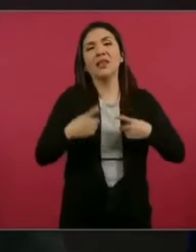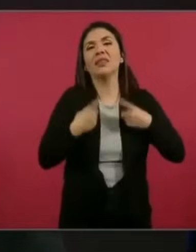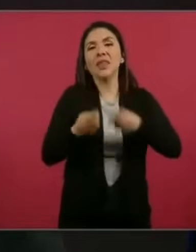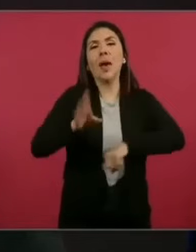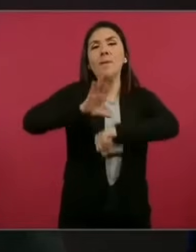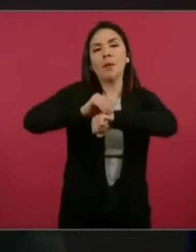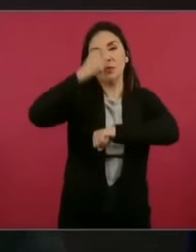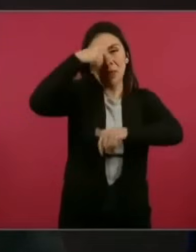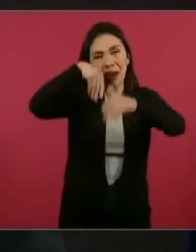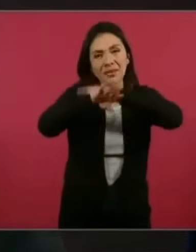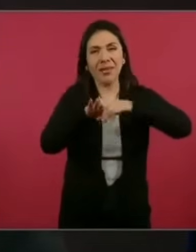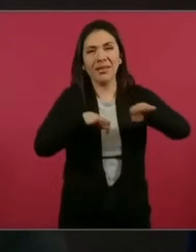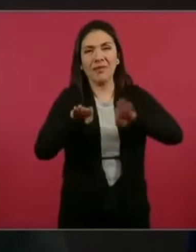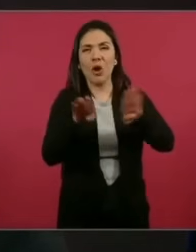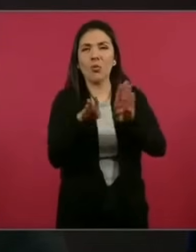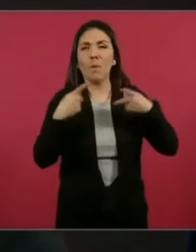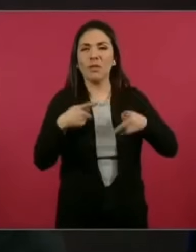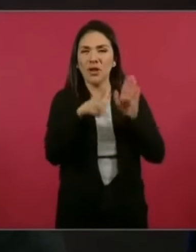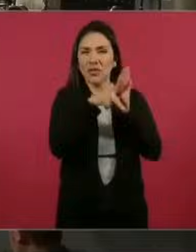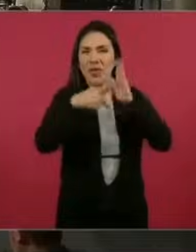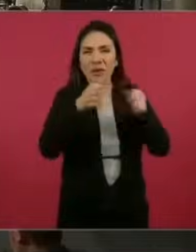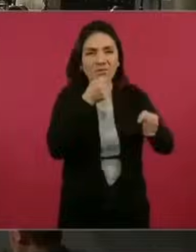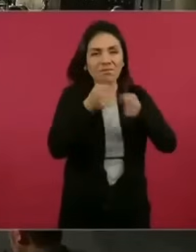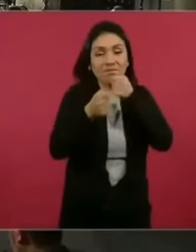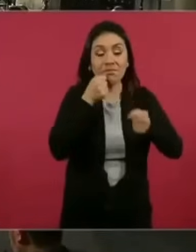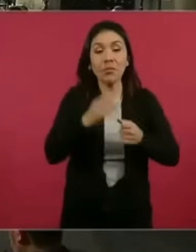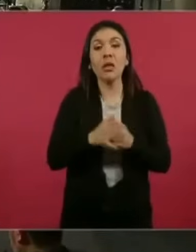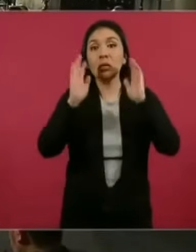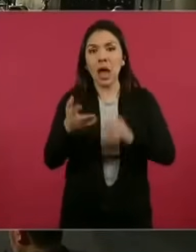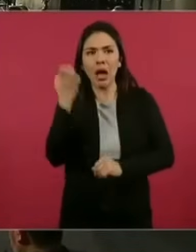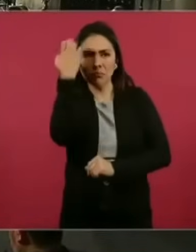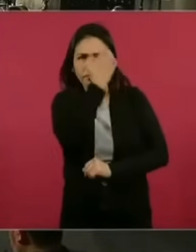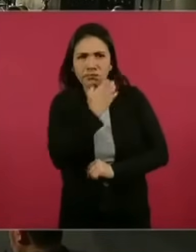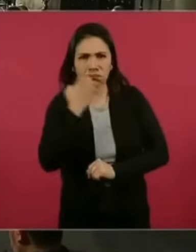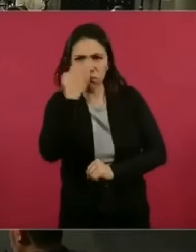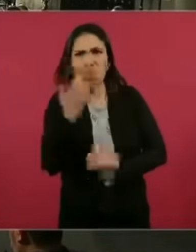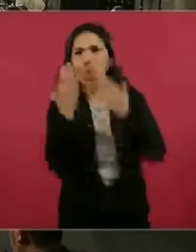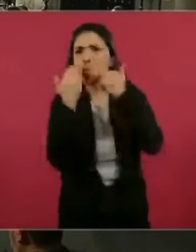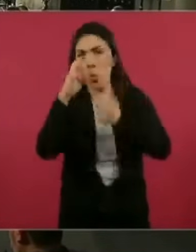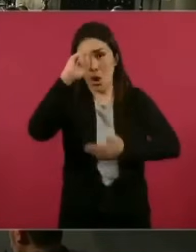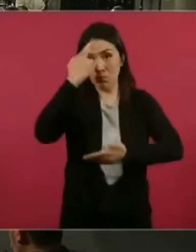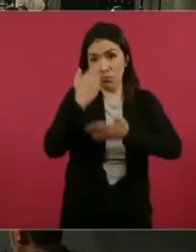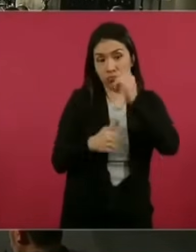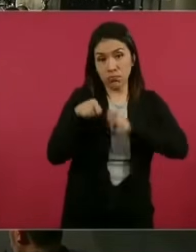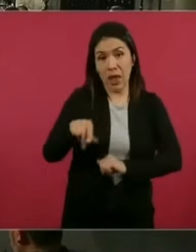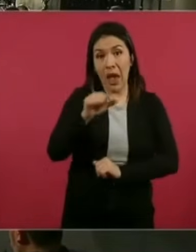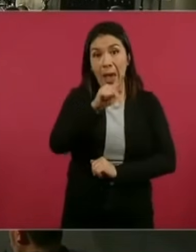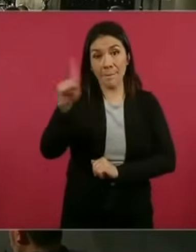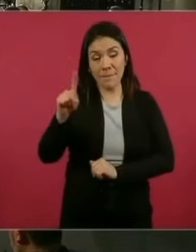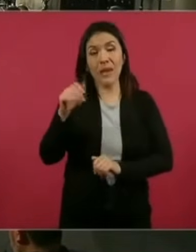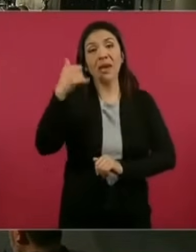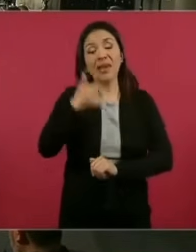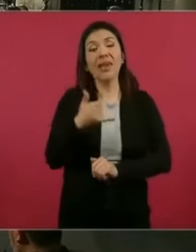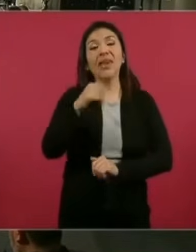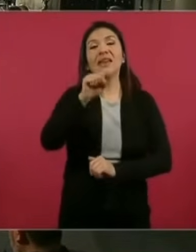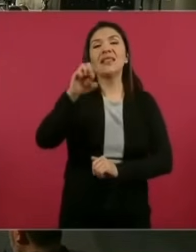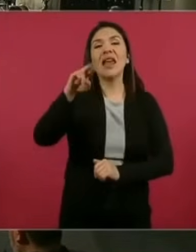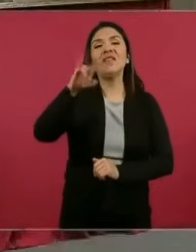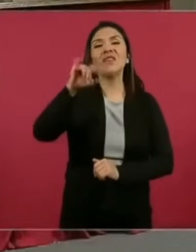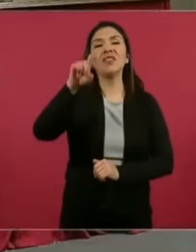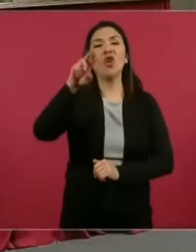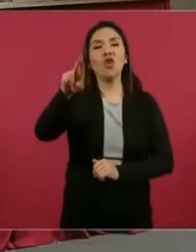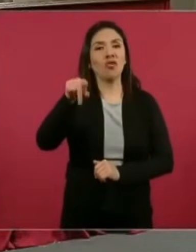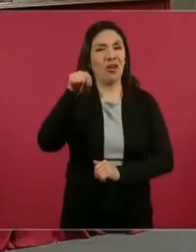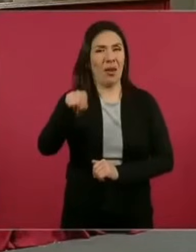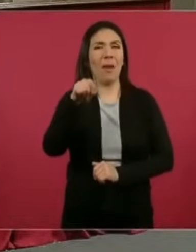lo que les explico. Se verificó que no se vulneraron ni el aplicativo ni el servidor, que es la base de datos, ya